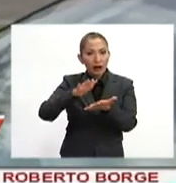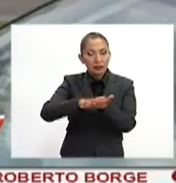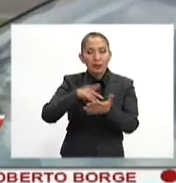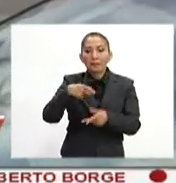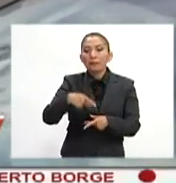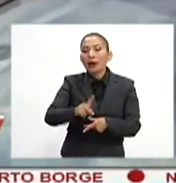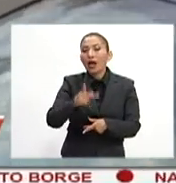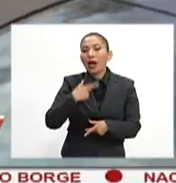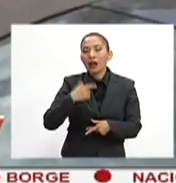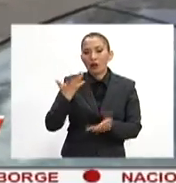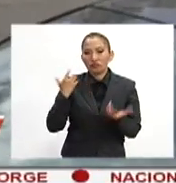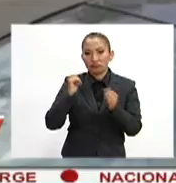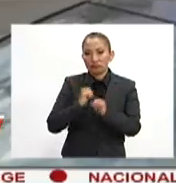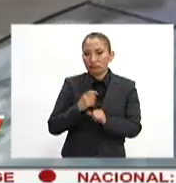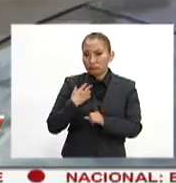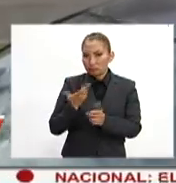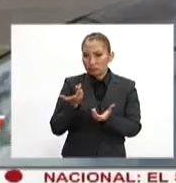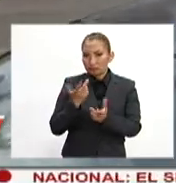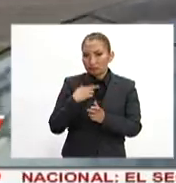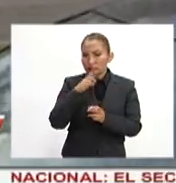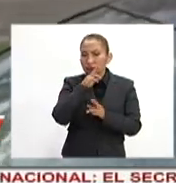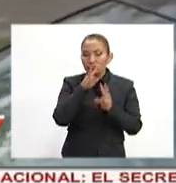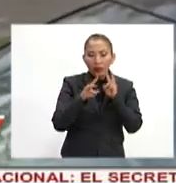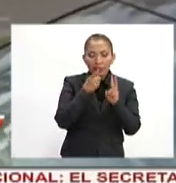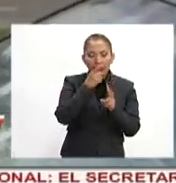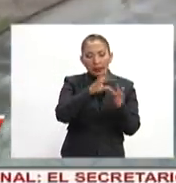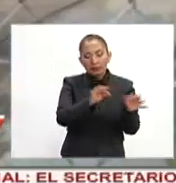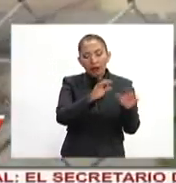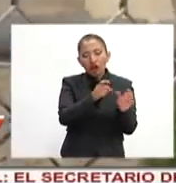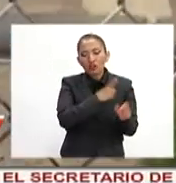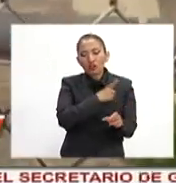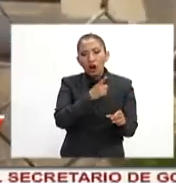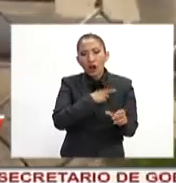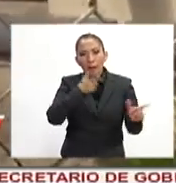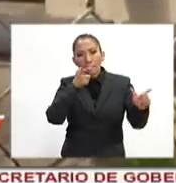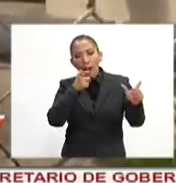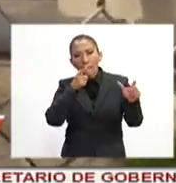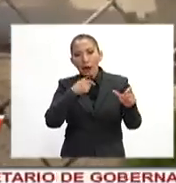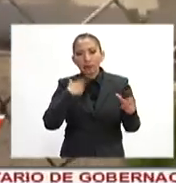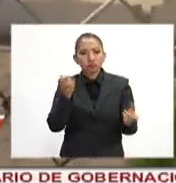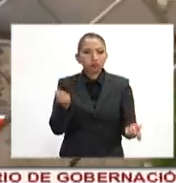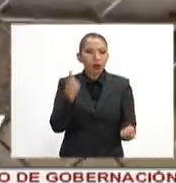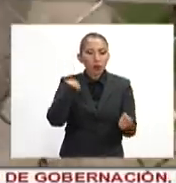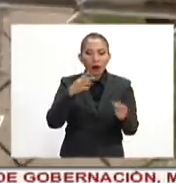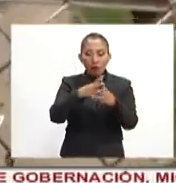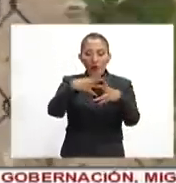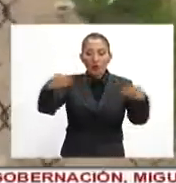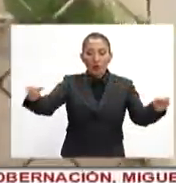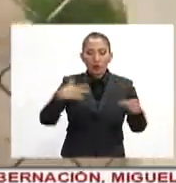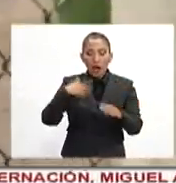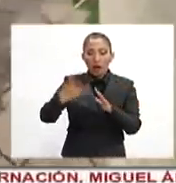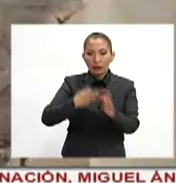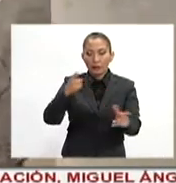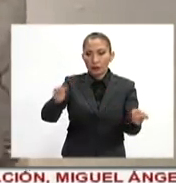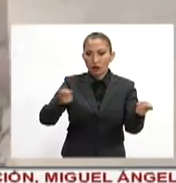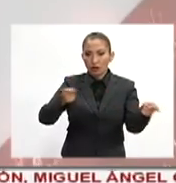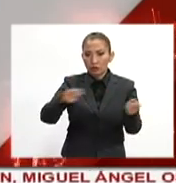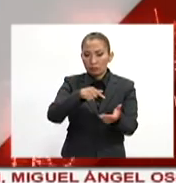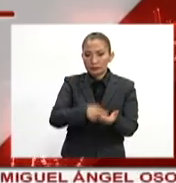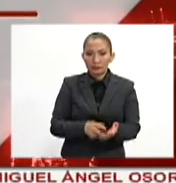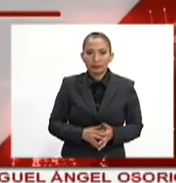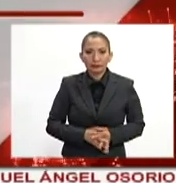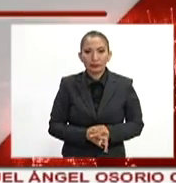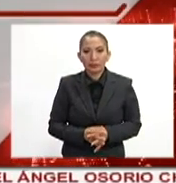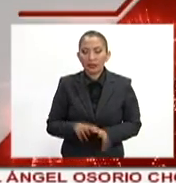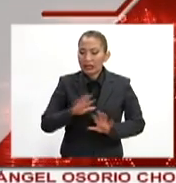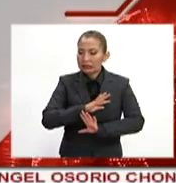Sin embargo, la vocería de seguridad de Tamaulipas explicó que se trató de detonaciones disuasivas, pues ya se retomó el control en el lugar.